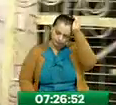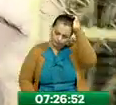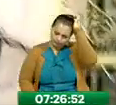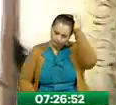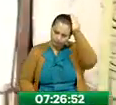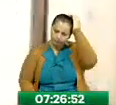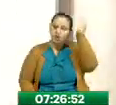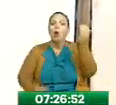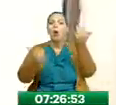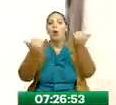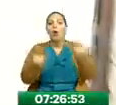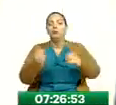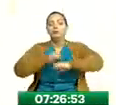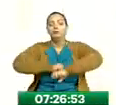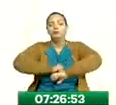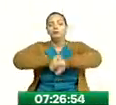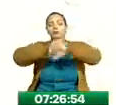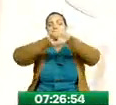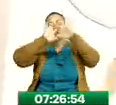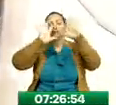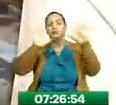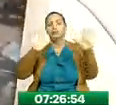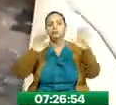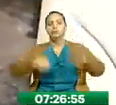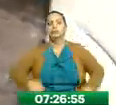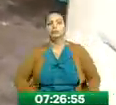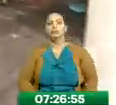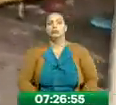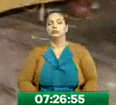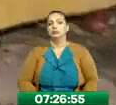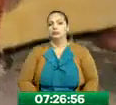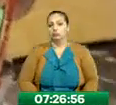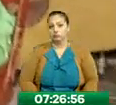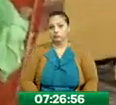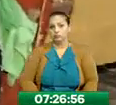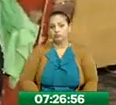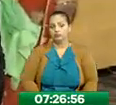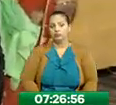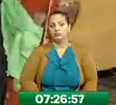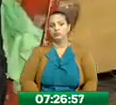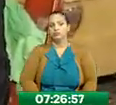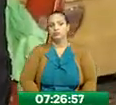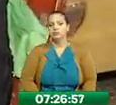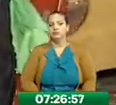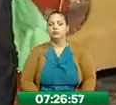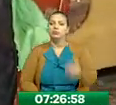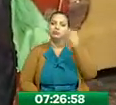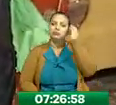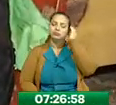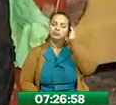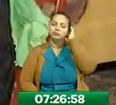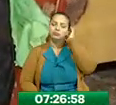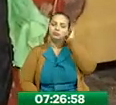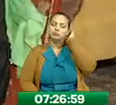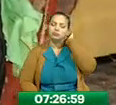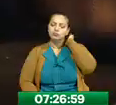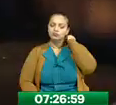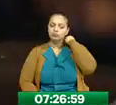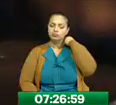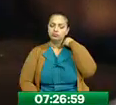No lo dejaron ni despertar, pues recibió varios disparos mientras dormía plácidamente en su